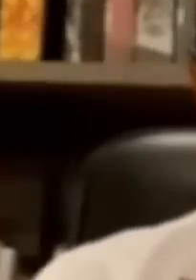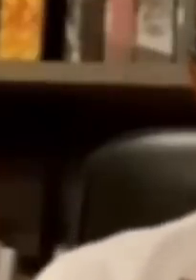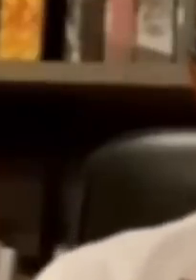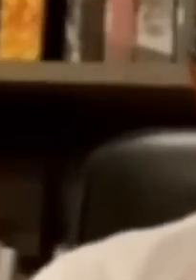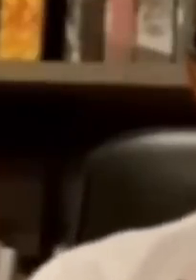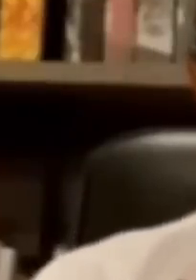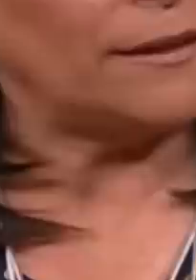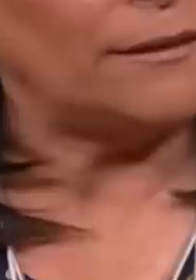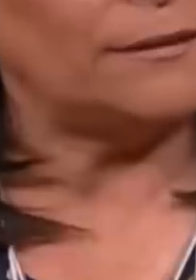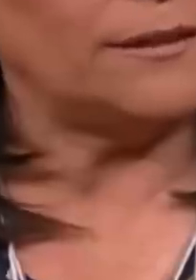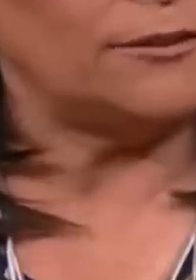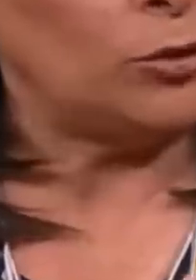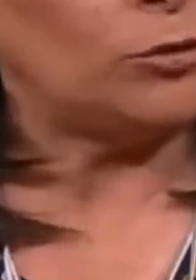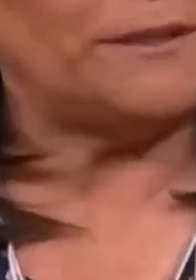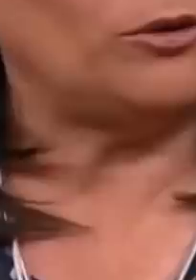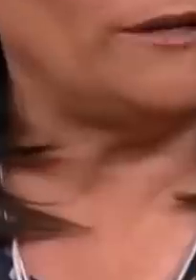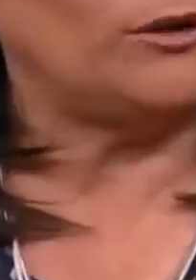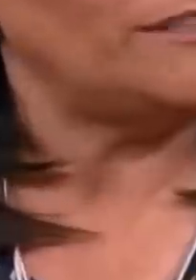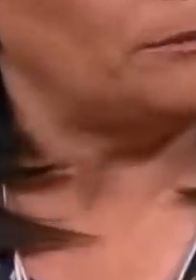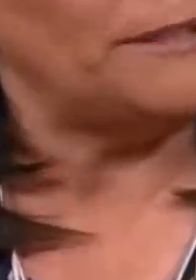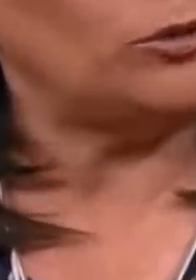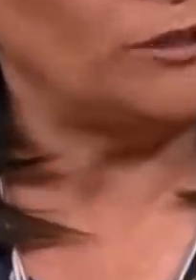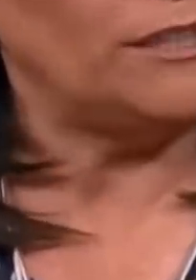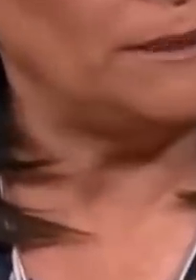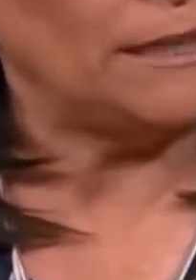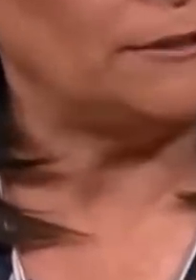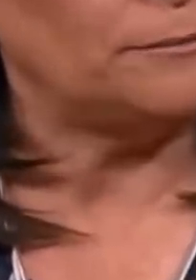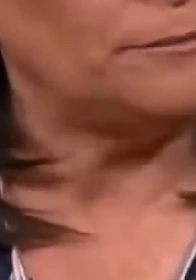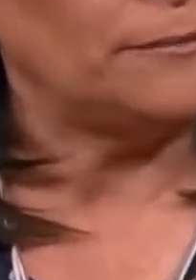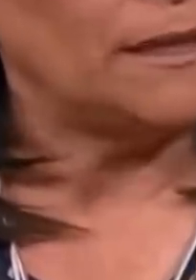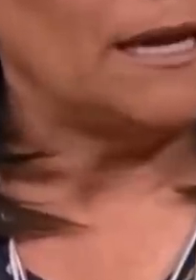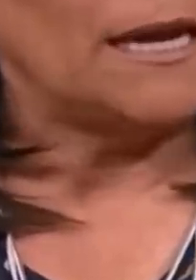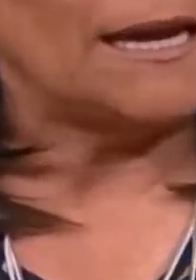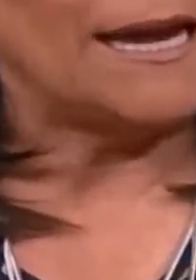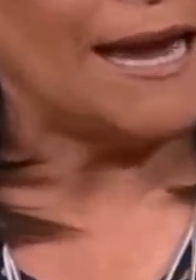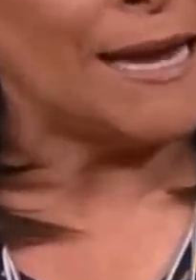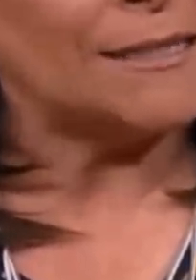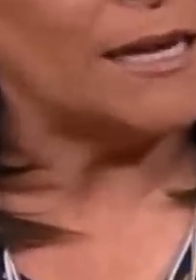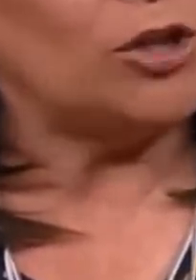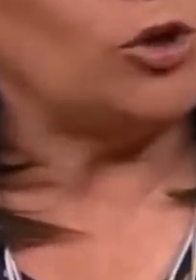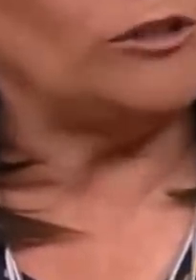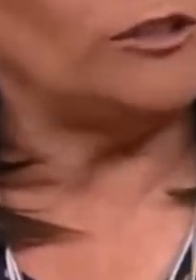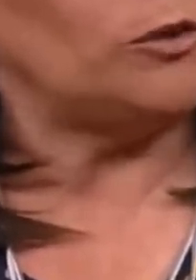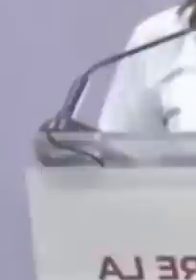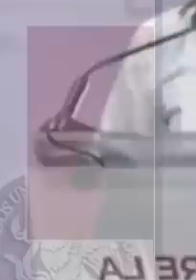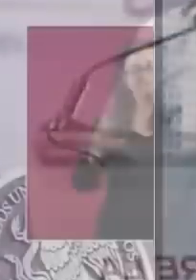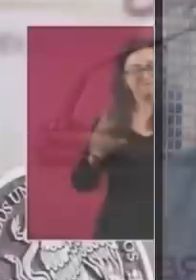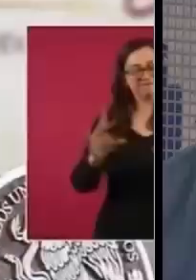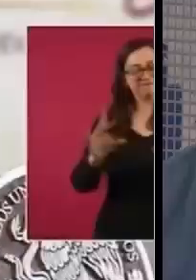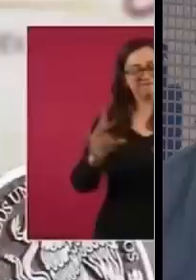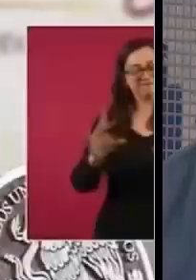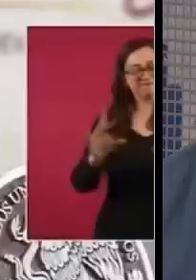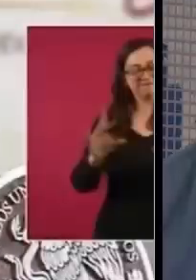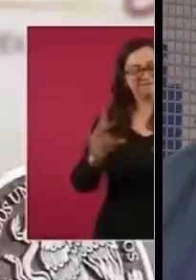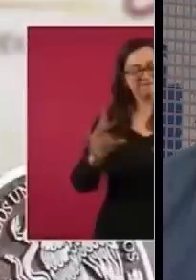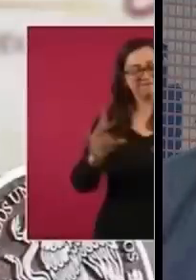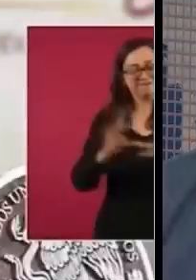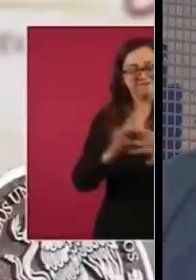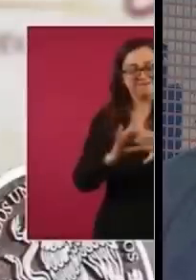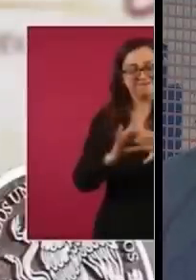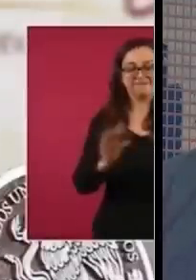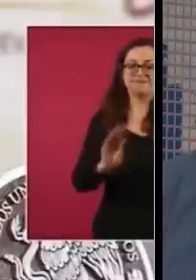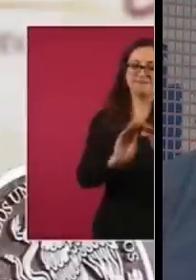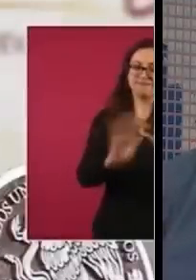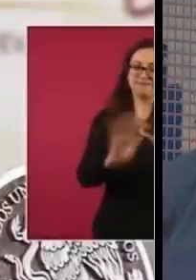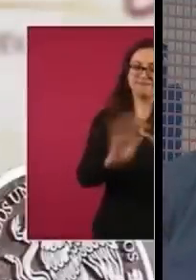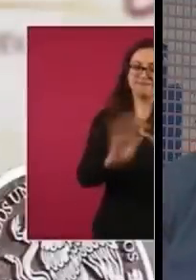que nada, vamos a recordar lo que dijo el día de hoy Tatiana Cloutier tras su renuncia en la conferencia mañanera.